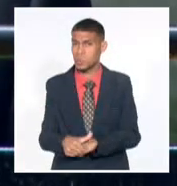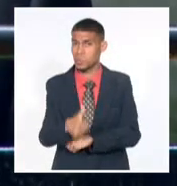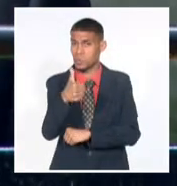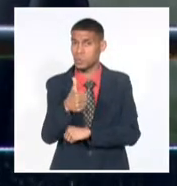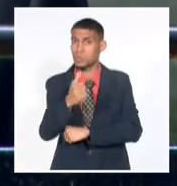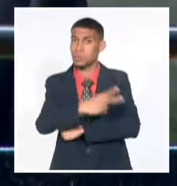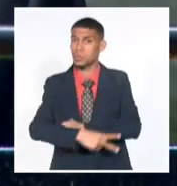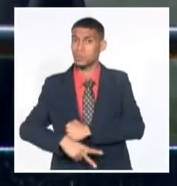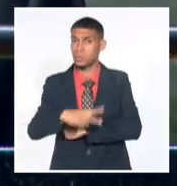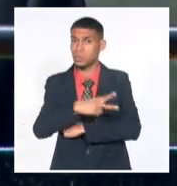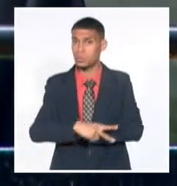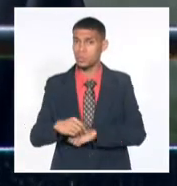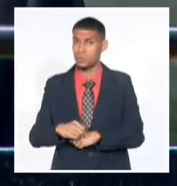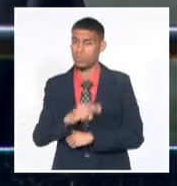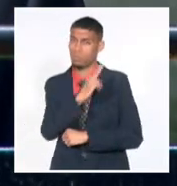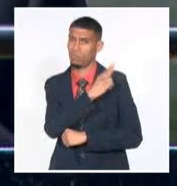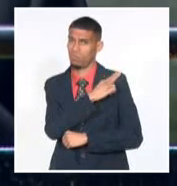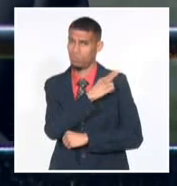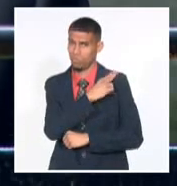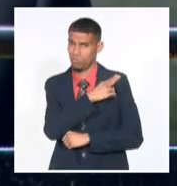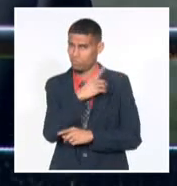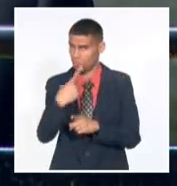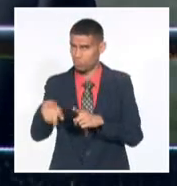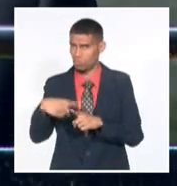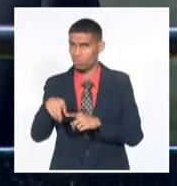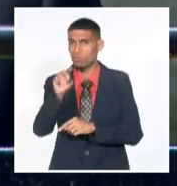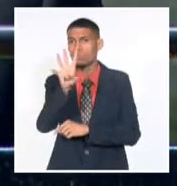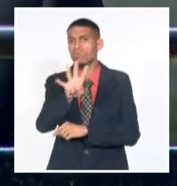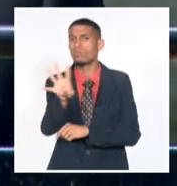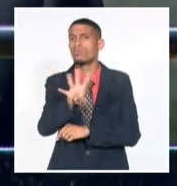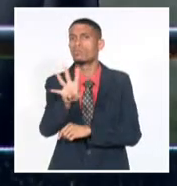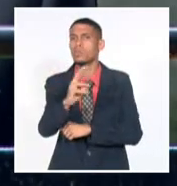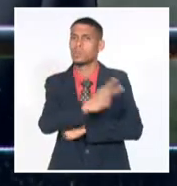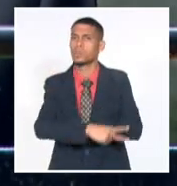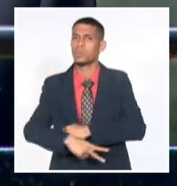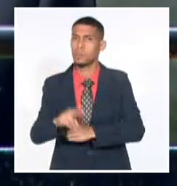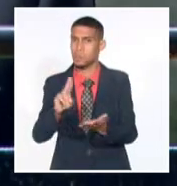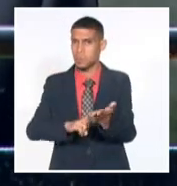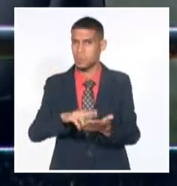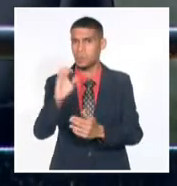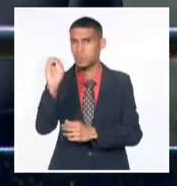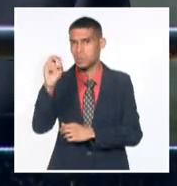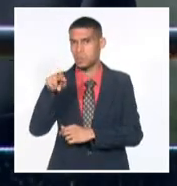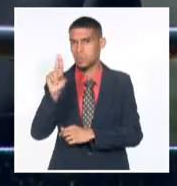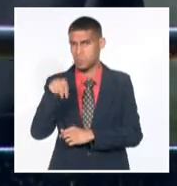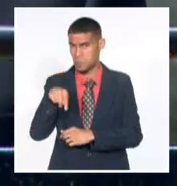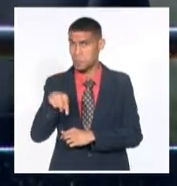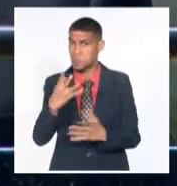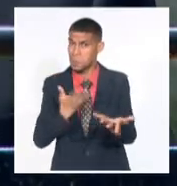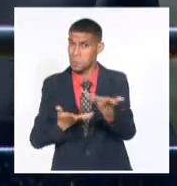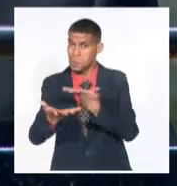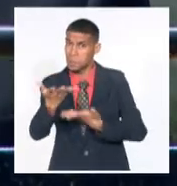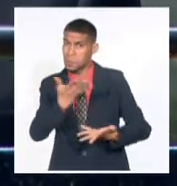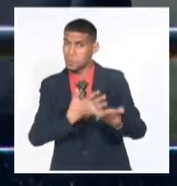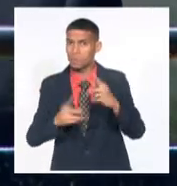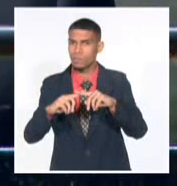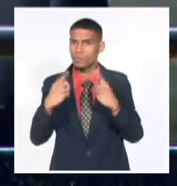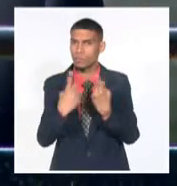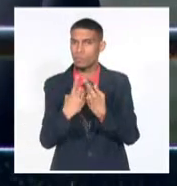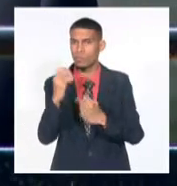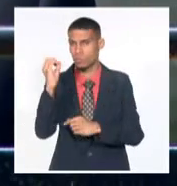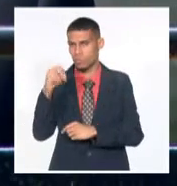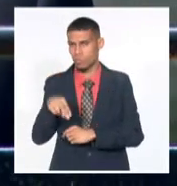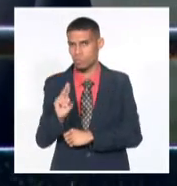gobierno y altos dignatarios de 44 países durante el debate general de este periodo